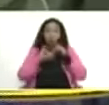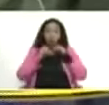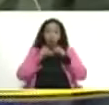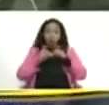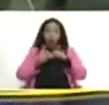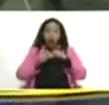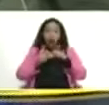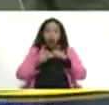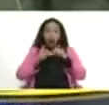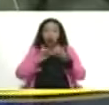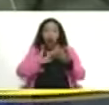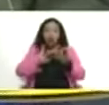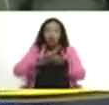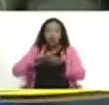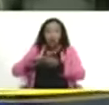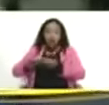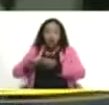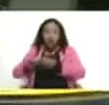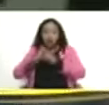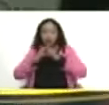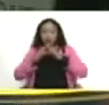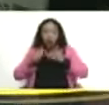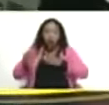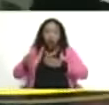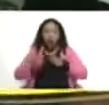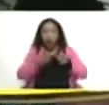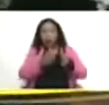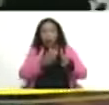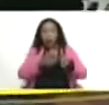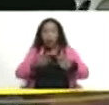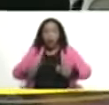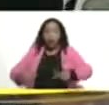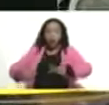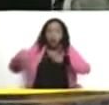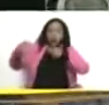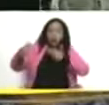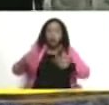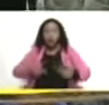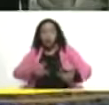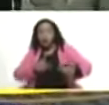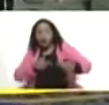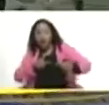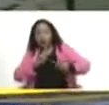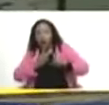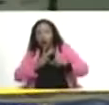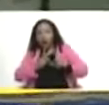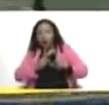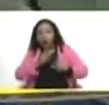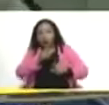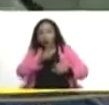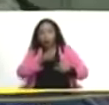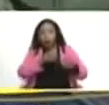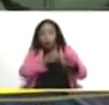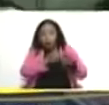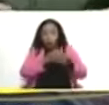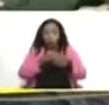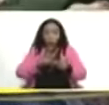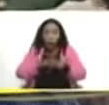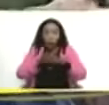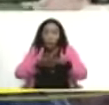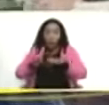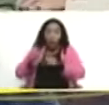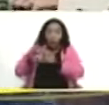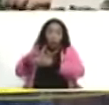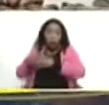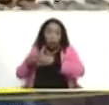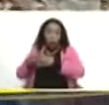caminos y enfrentando conspiraciones, emboscadas, perversidades, porque el imperio norteamericano